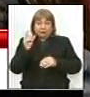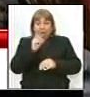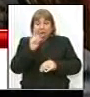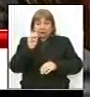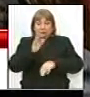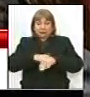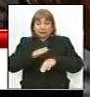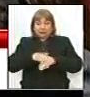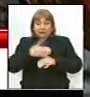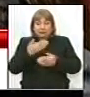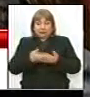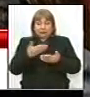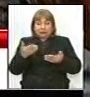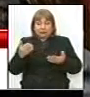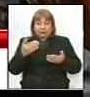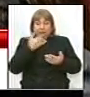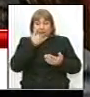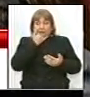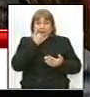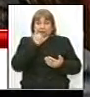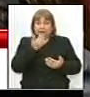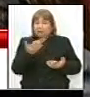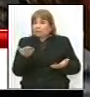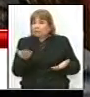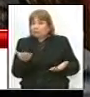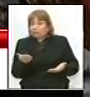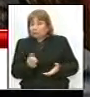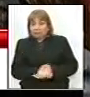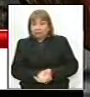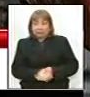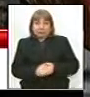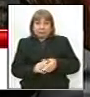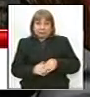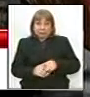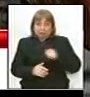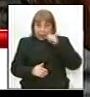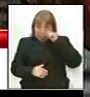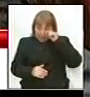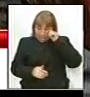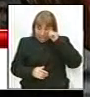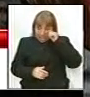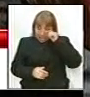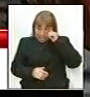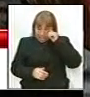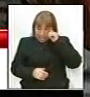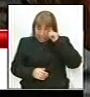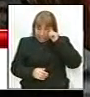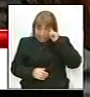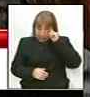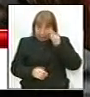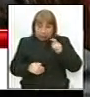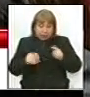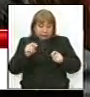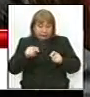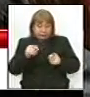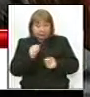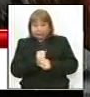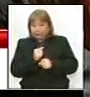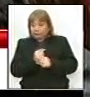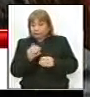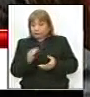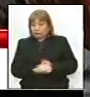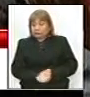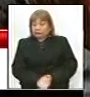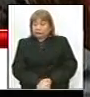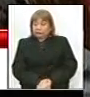presentado denuncia por delitos eso no supone que el pronunciamiento que el día de hoy hagamos con relación a esta denuncia va